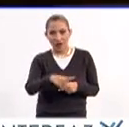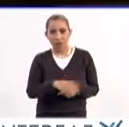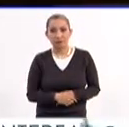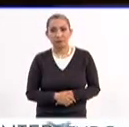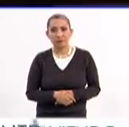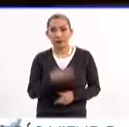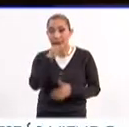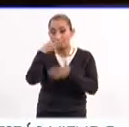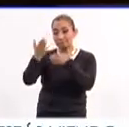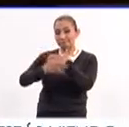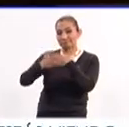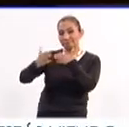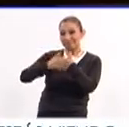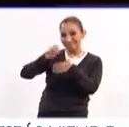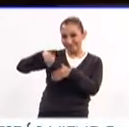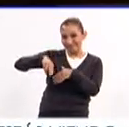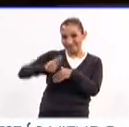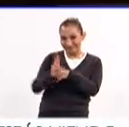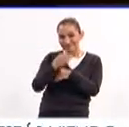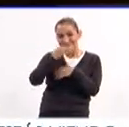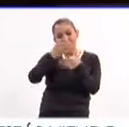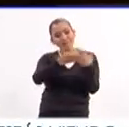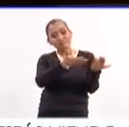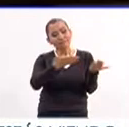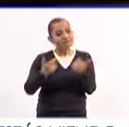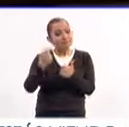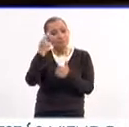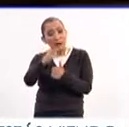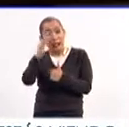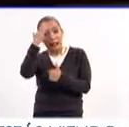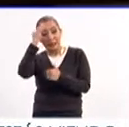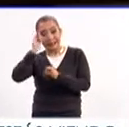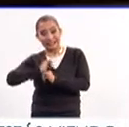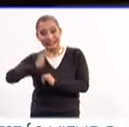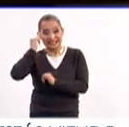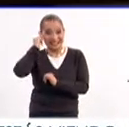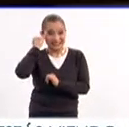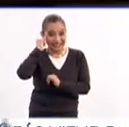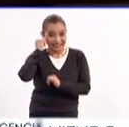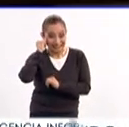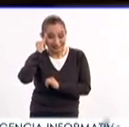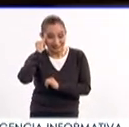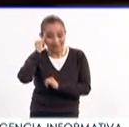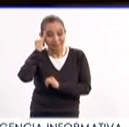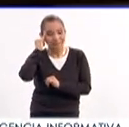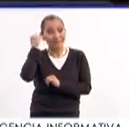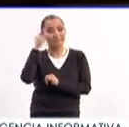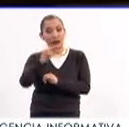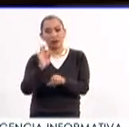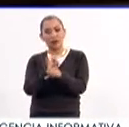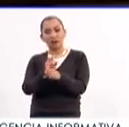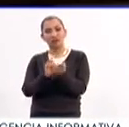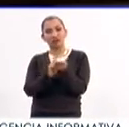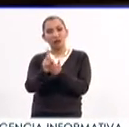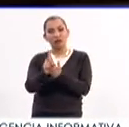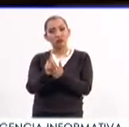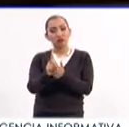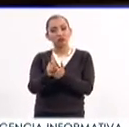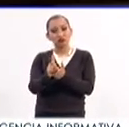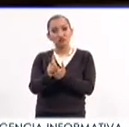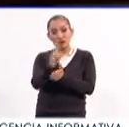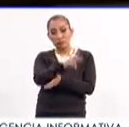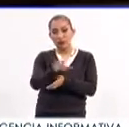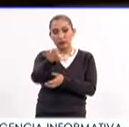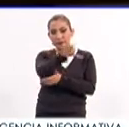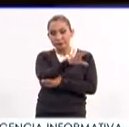una convocatoria de las Naciones Unidas que era para líderes indígenas que en defensa de los derechos de estos